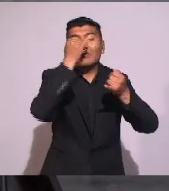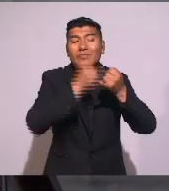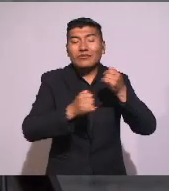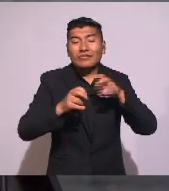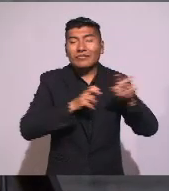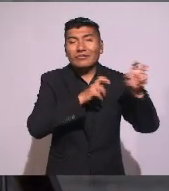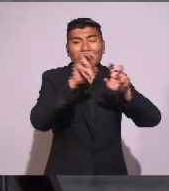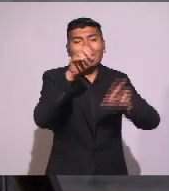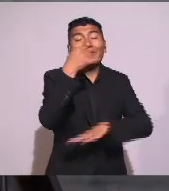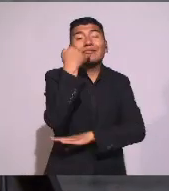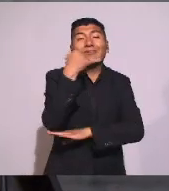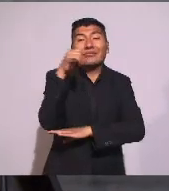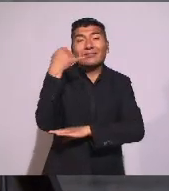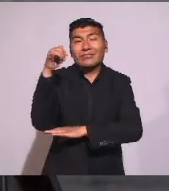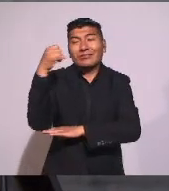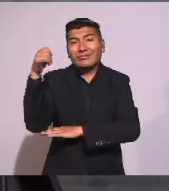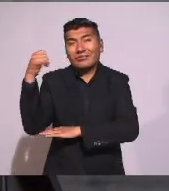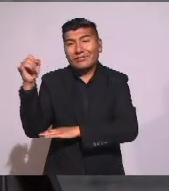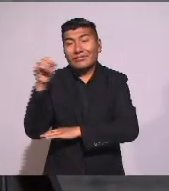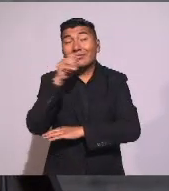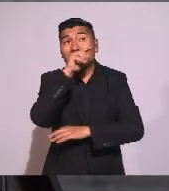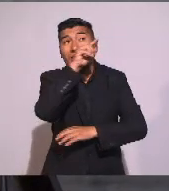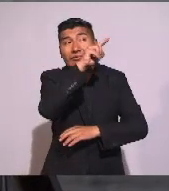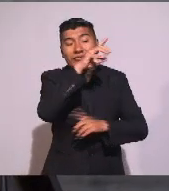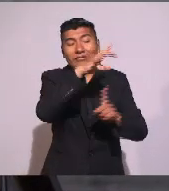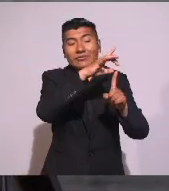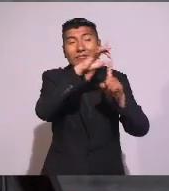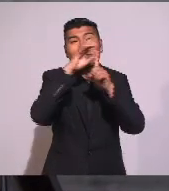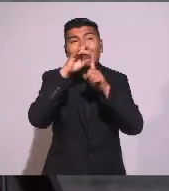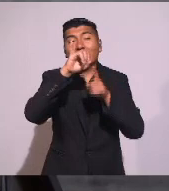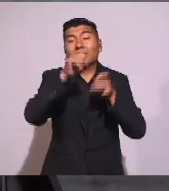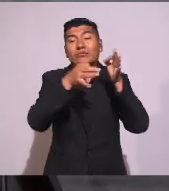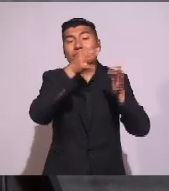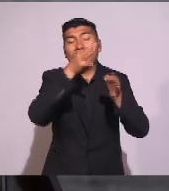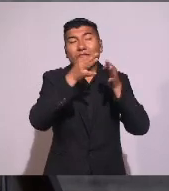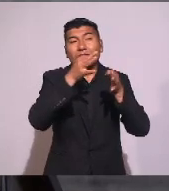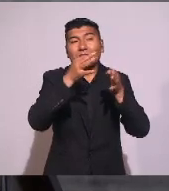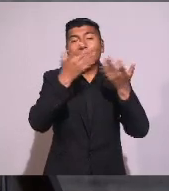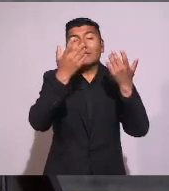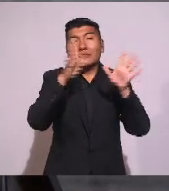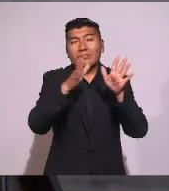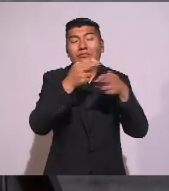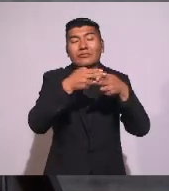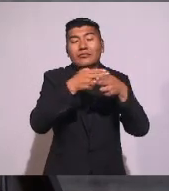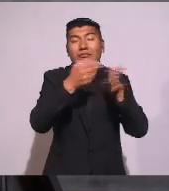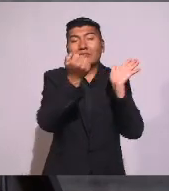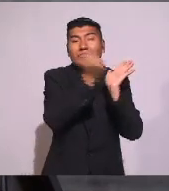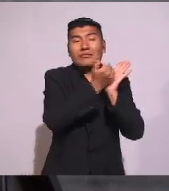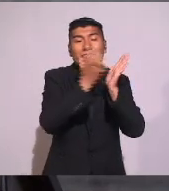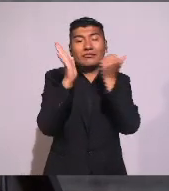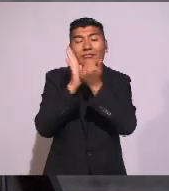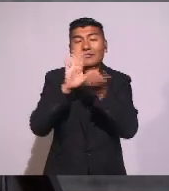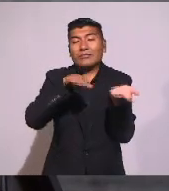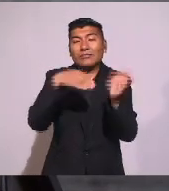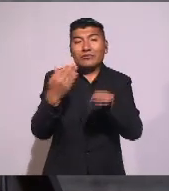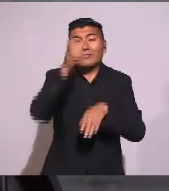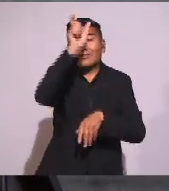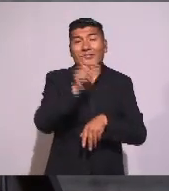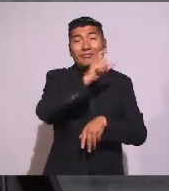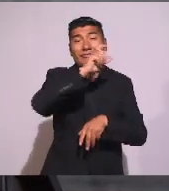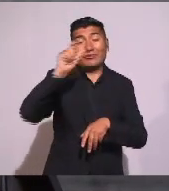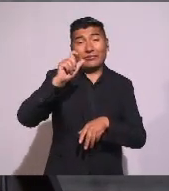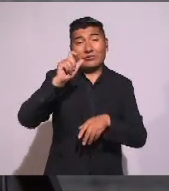jerusalén sabiendo que allí encontrará el juicio la condena y contra la muerte en la cruz